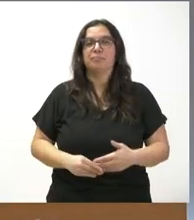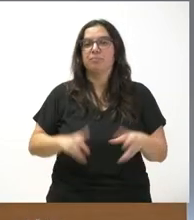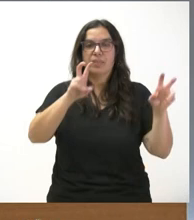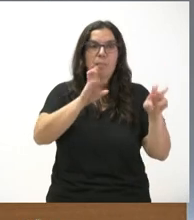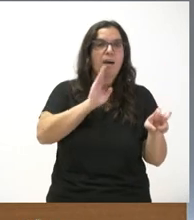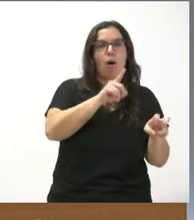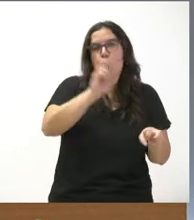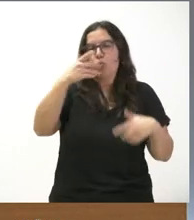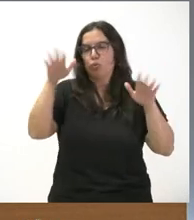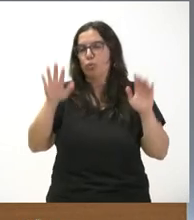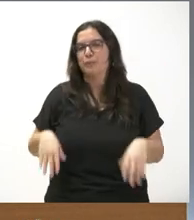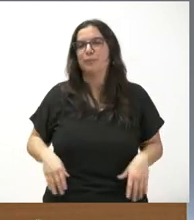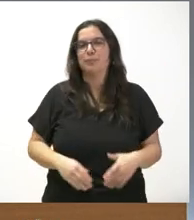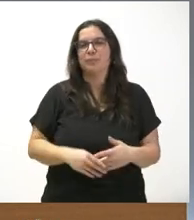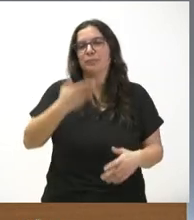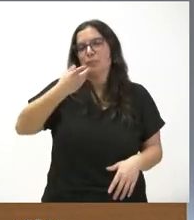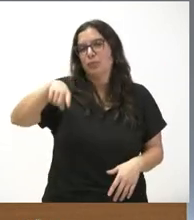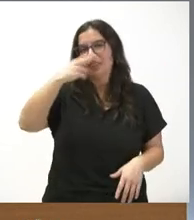este asunto o sobre cualquier otro que resulte de su interés.